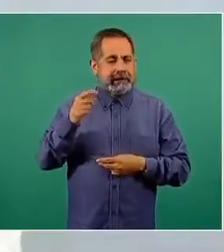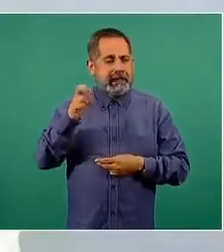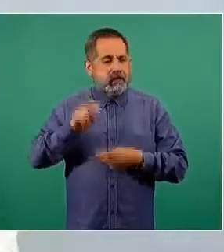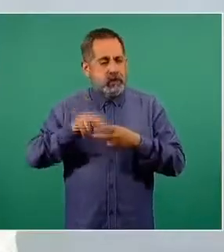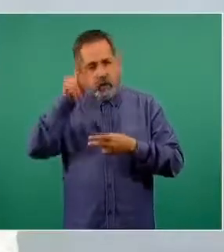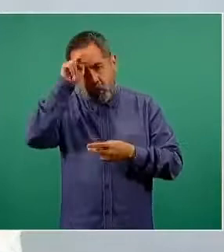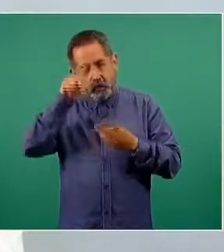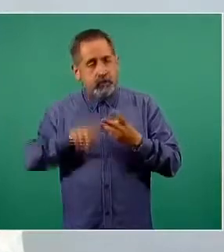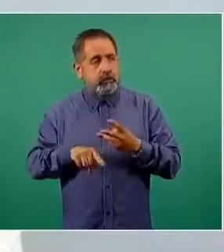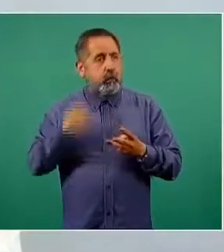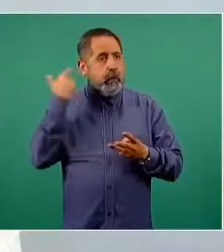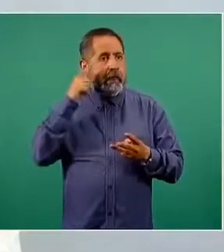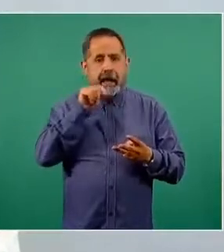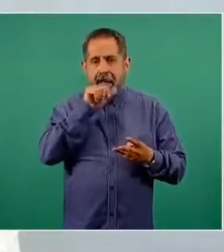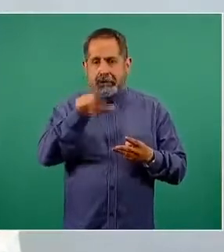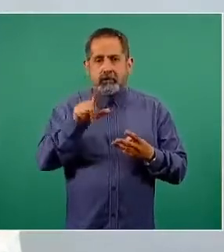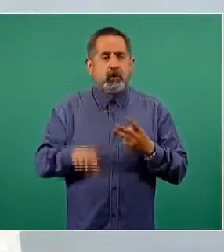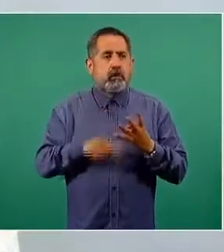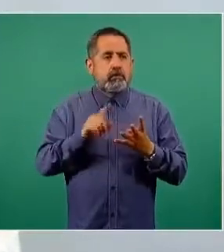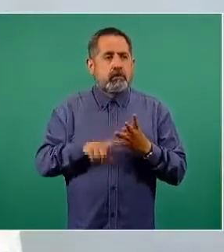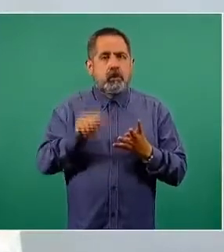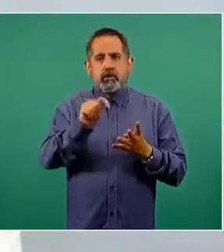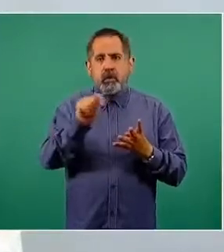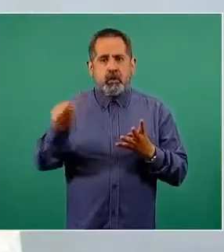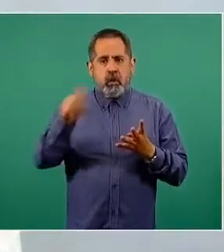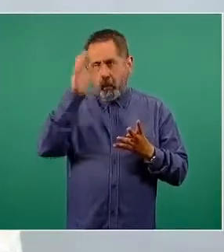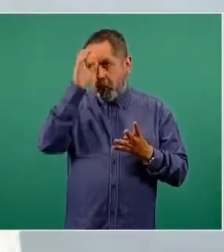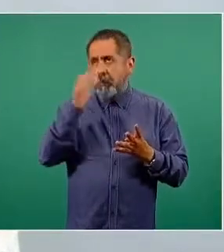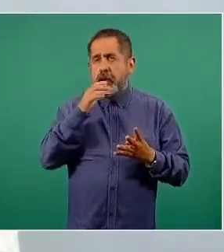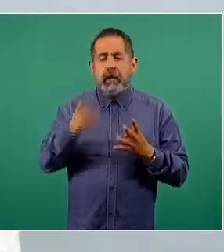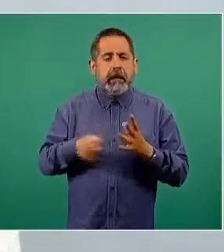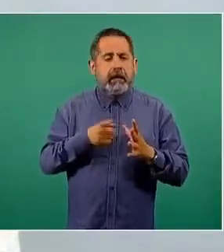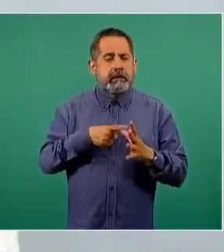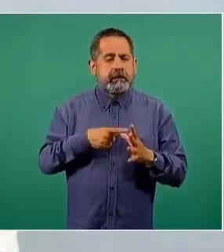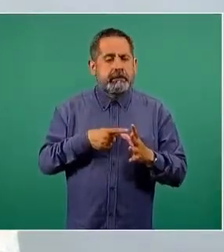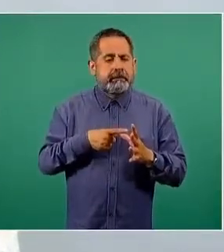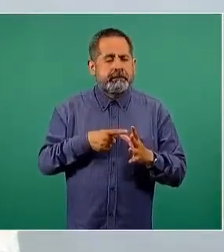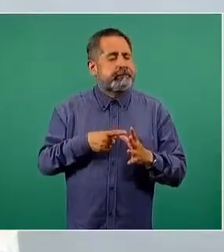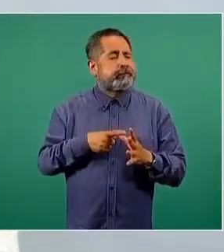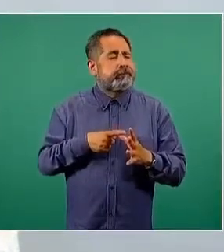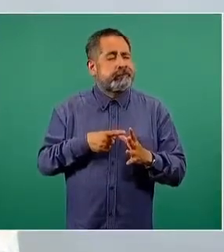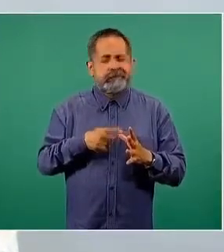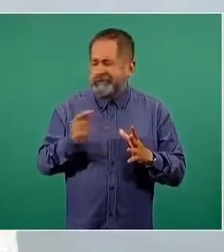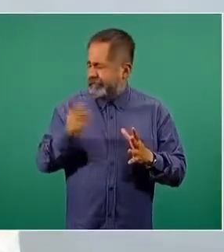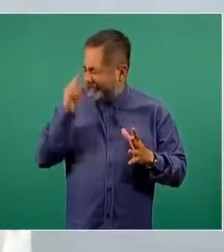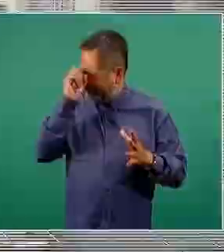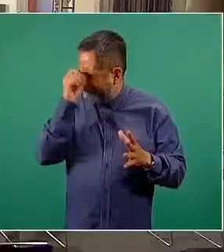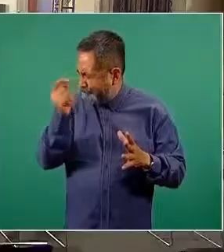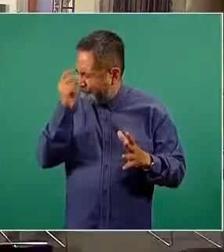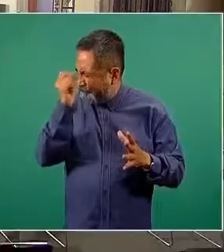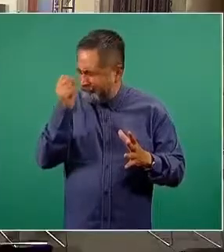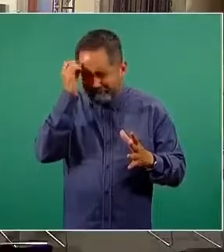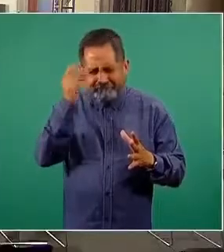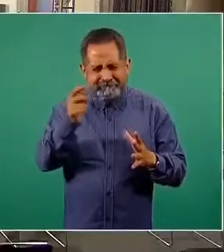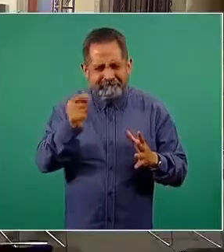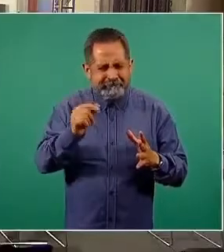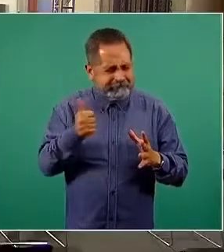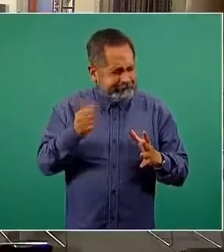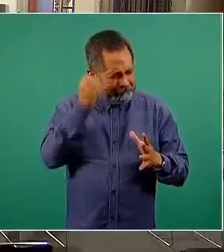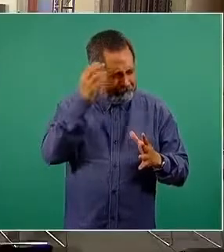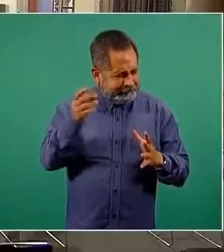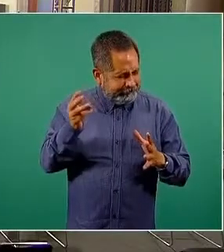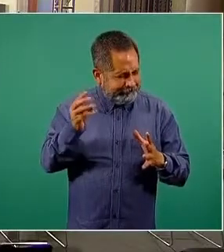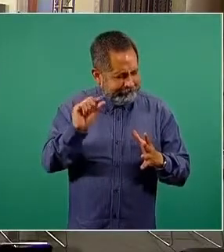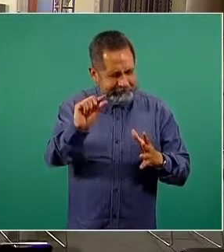Guadalajara, Jalisco, Torreón, Coahuila, ay Dios, se me está olvidando los otros